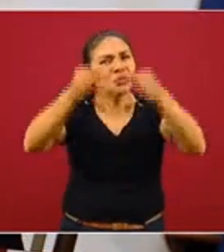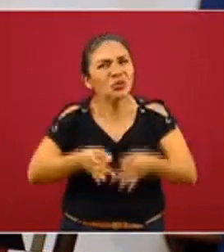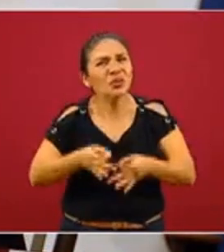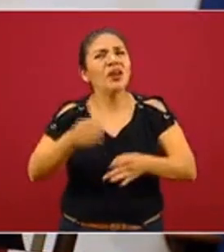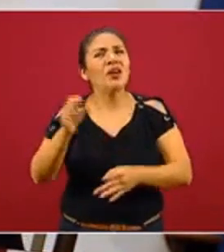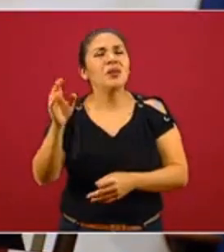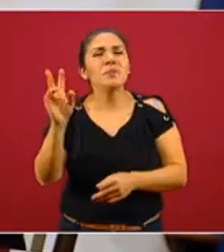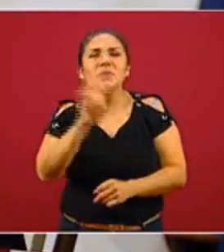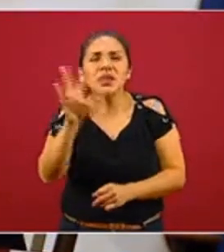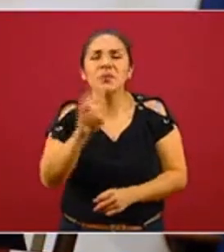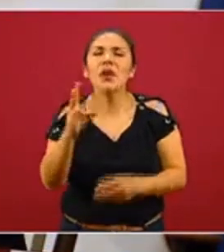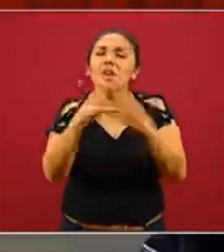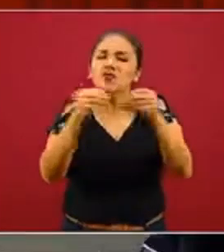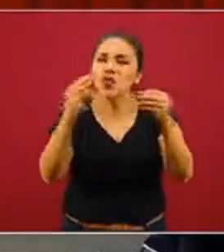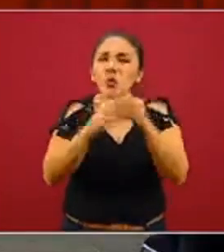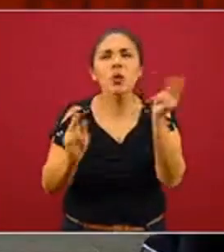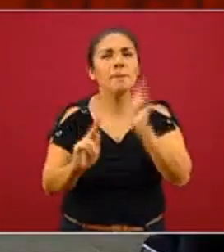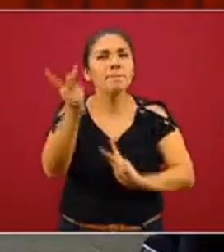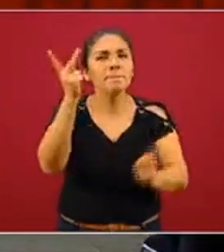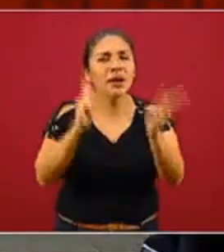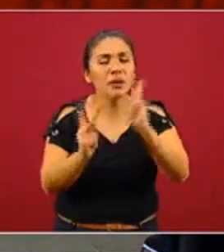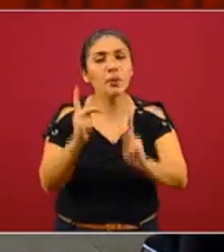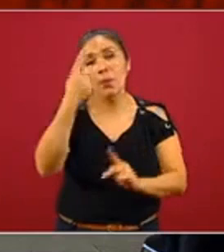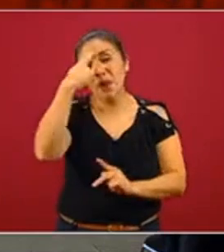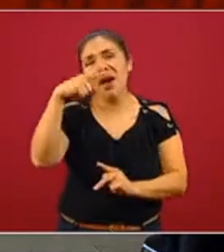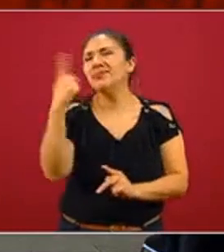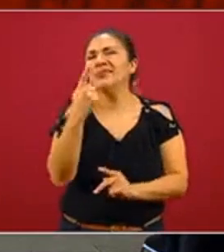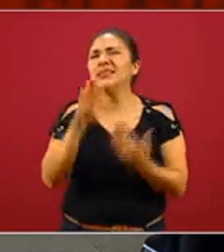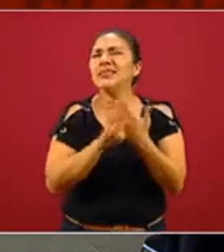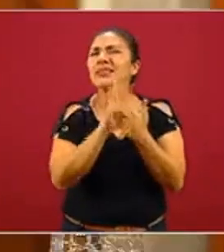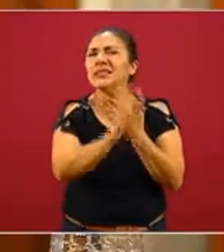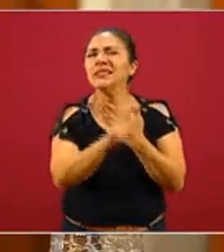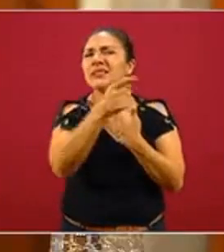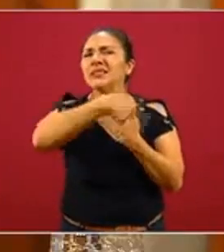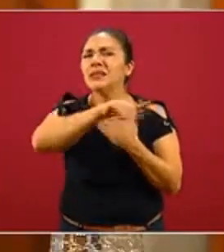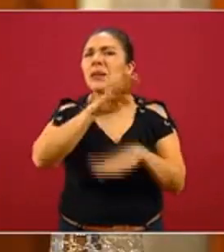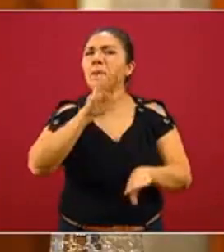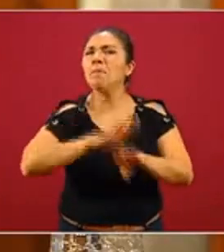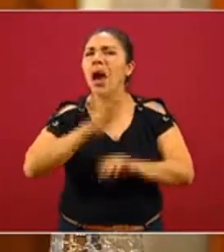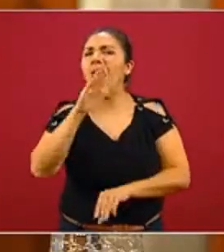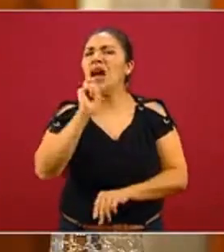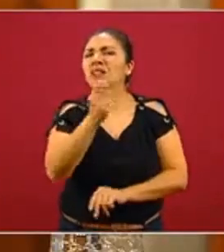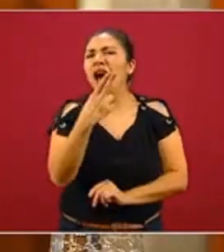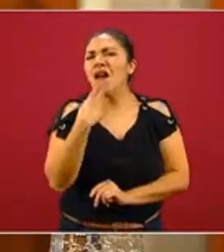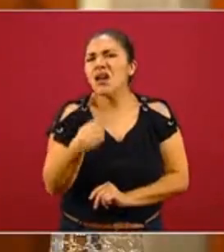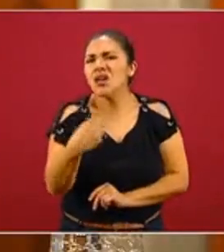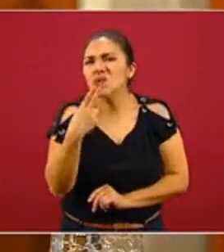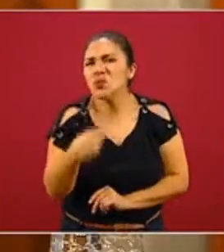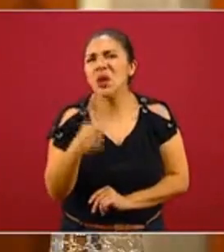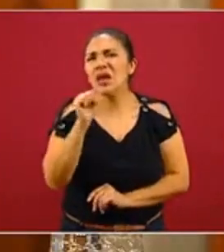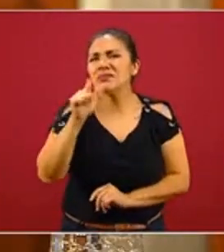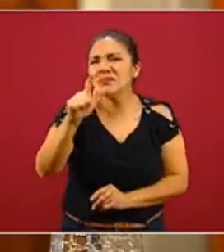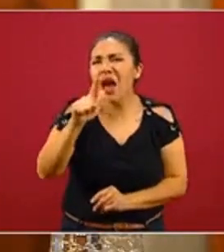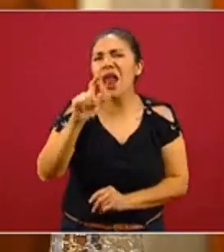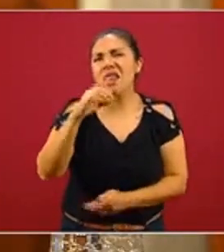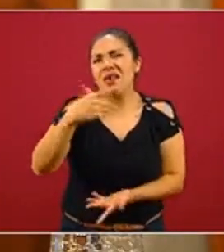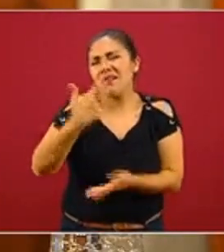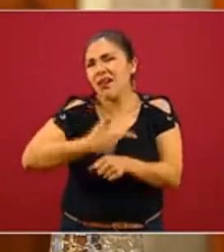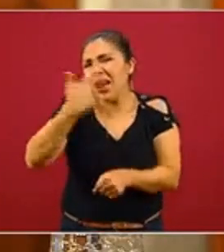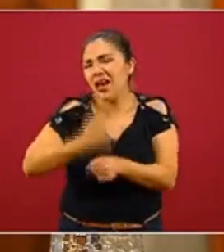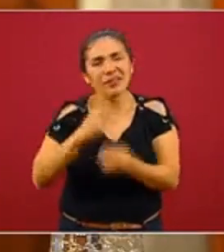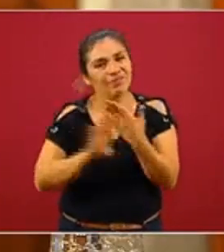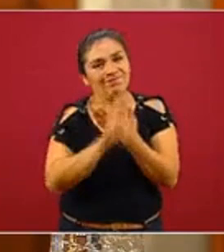como frutas y verduras, evitando aquellos con alto contenido de azúcar, sal y grasa,